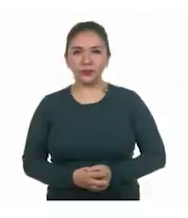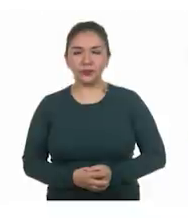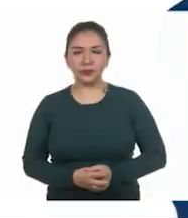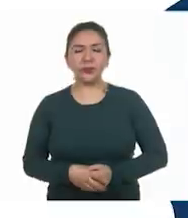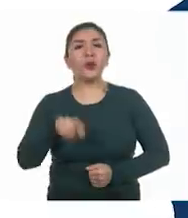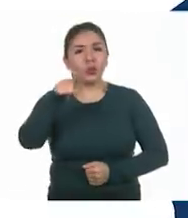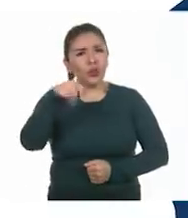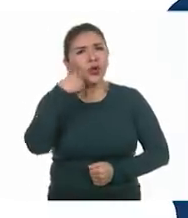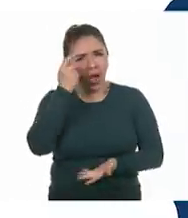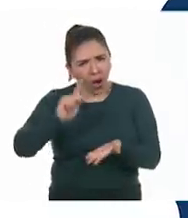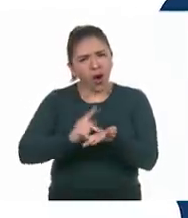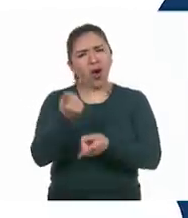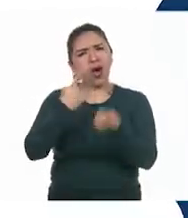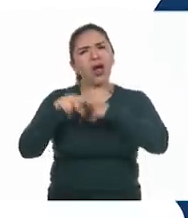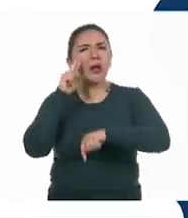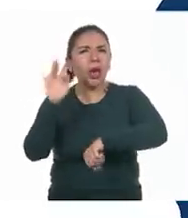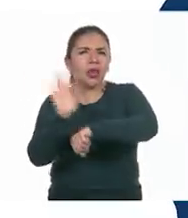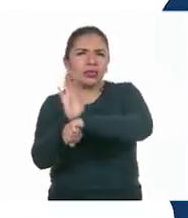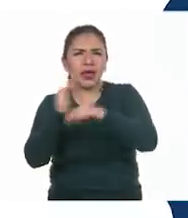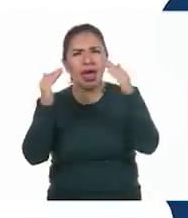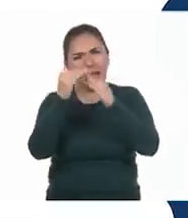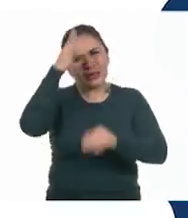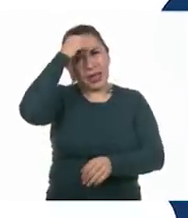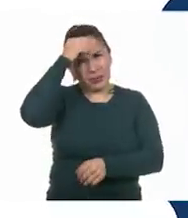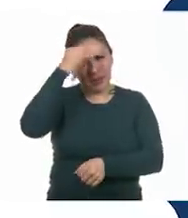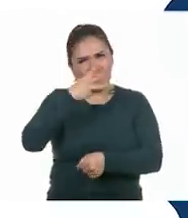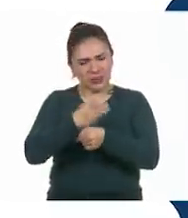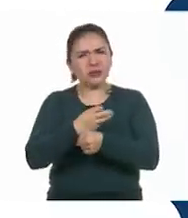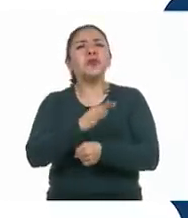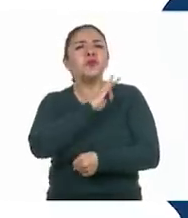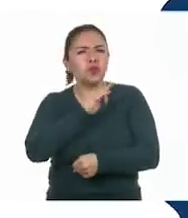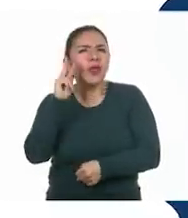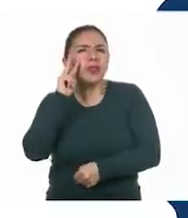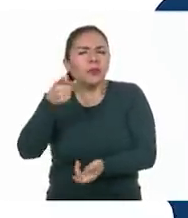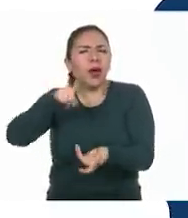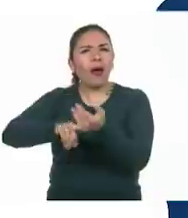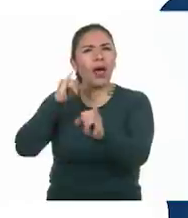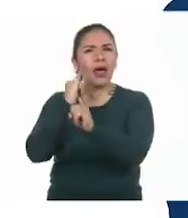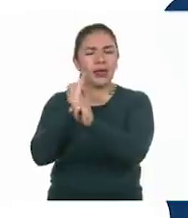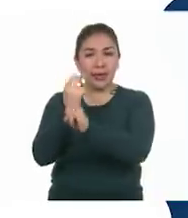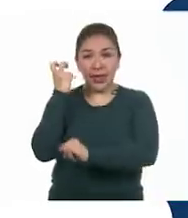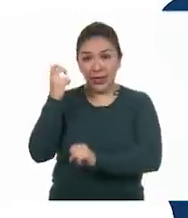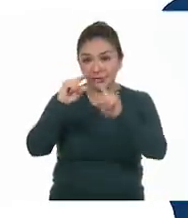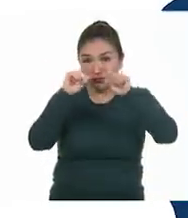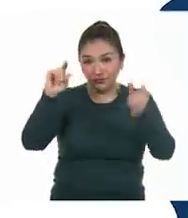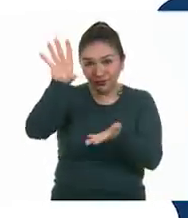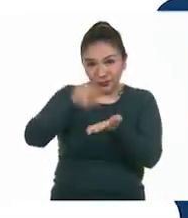Si quieres volver a ver los programas de Aprende en Casa, los puedes encontrar en la siguiente liga: